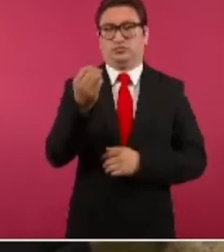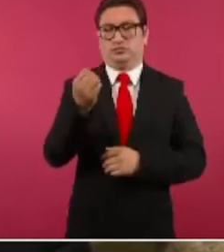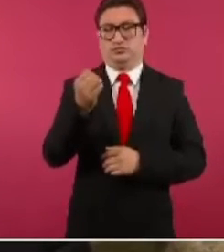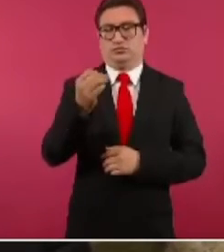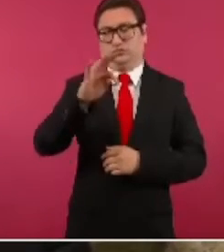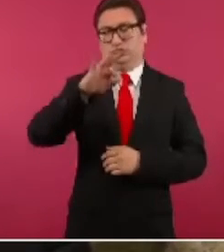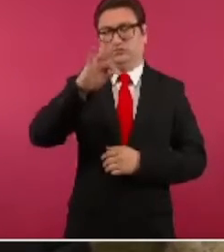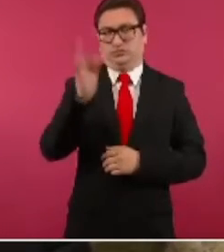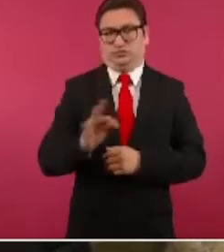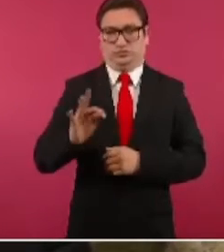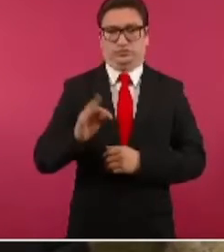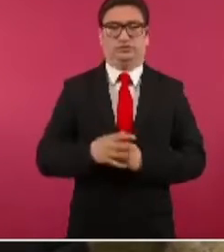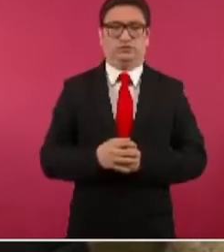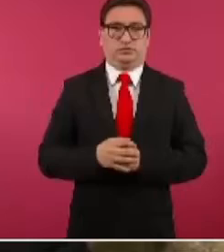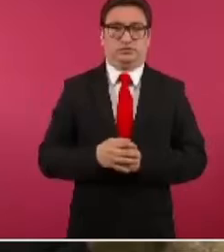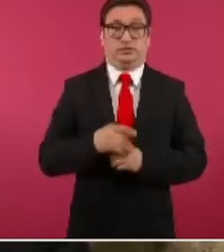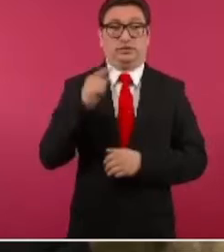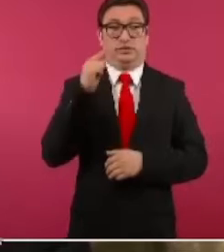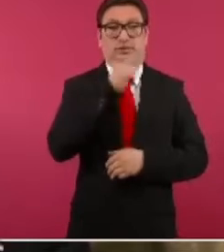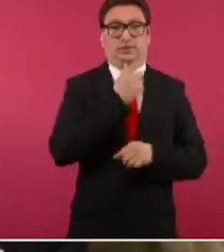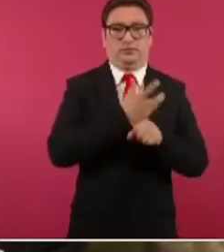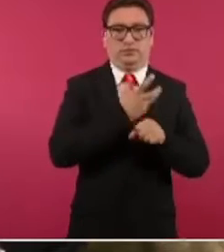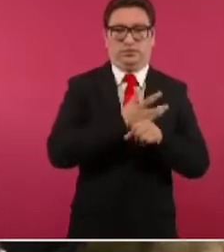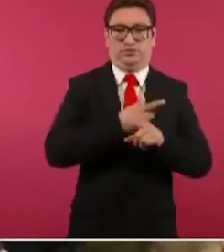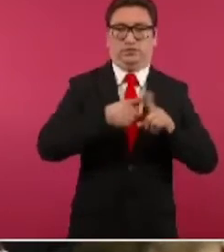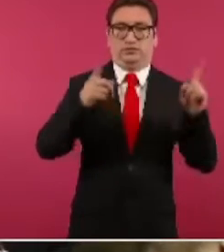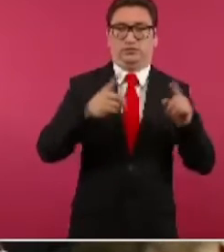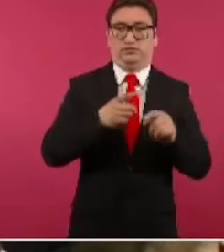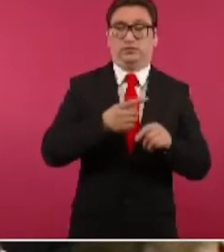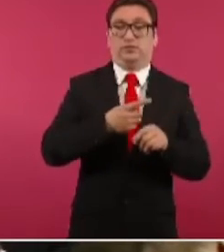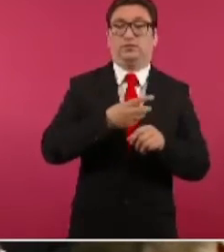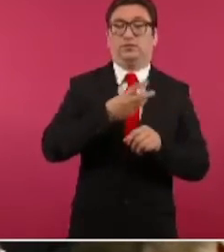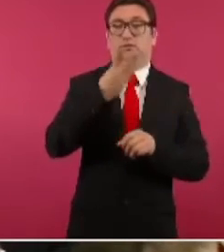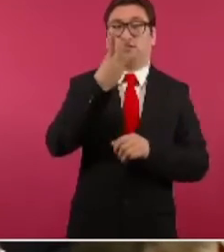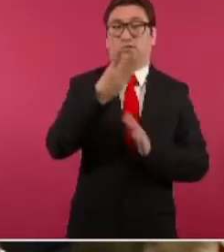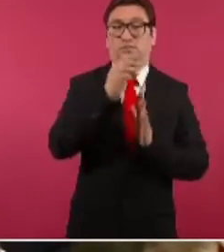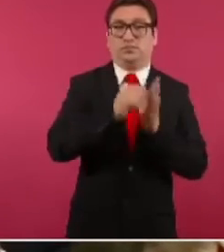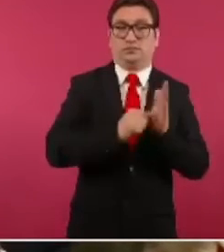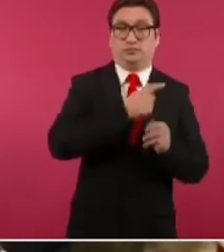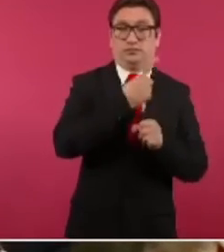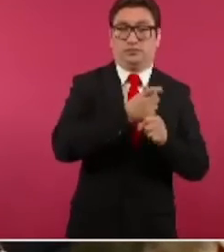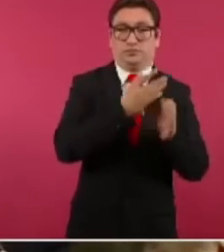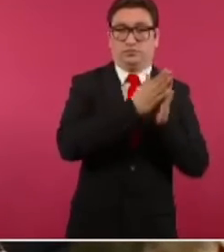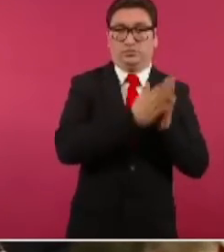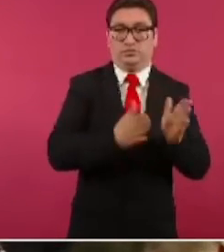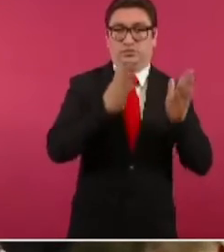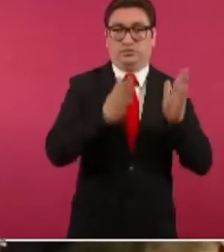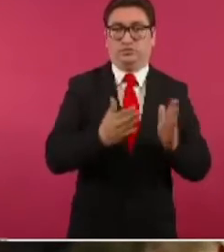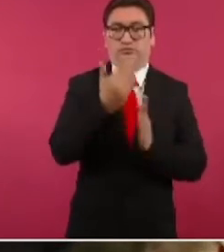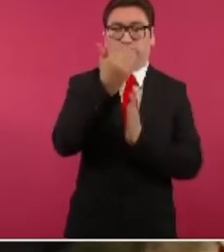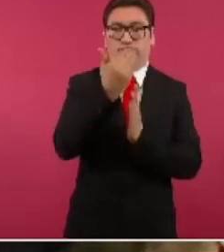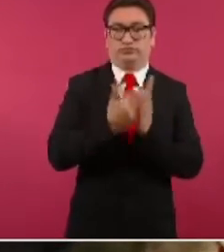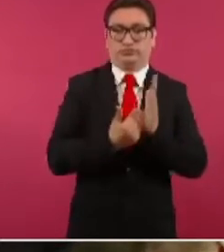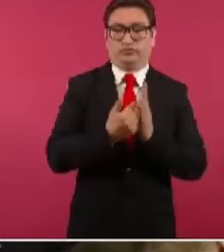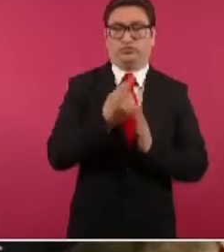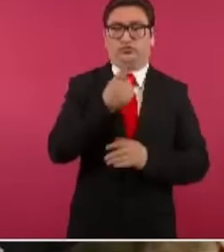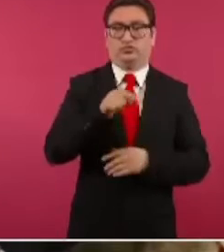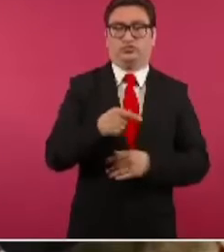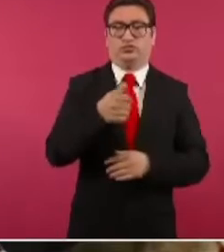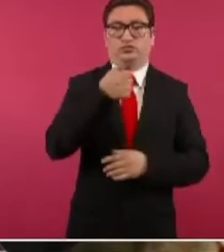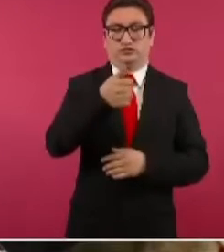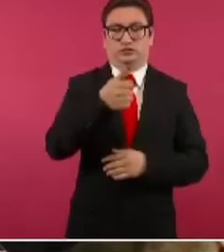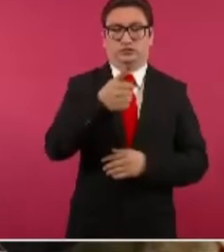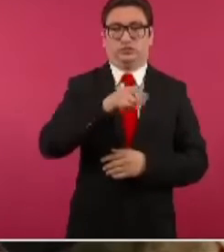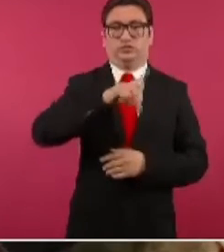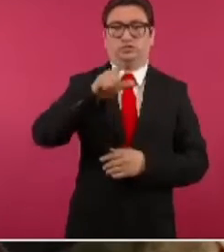0.9%. En cambio, en los Estados Unidos, en el primer trimestre decreció 1.6 y en